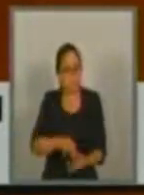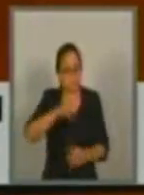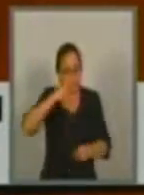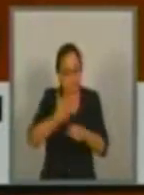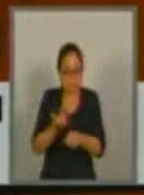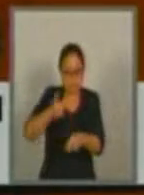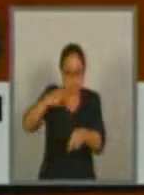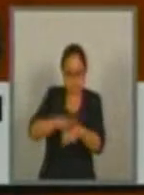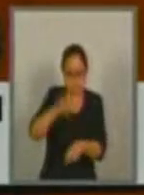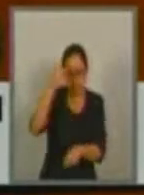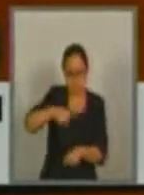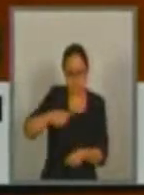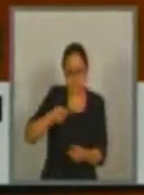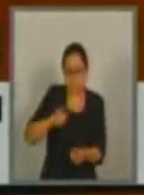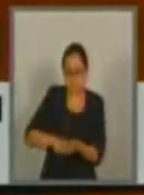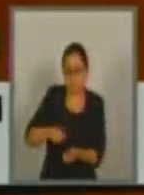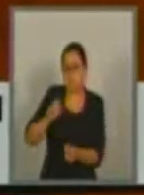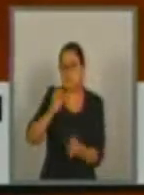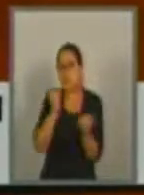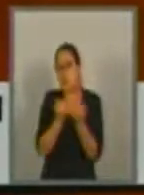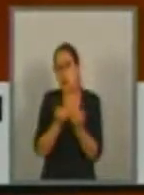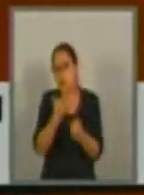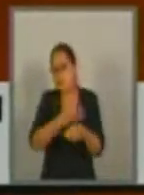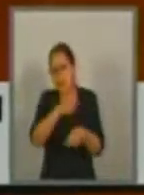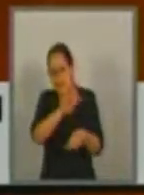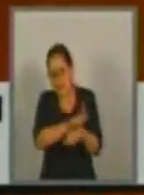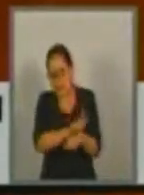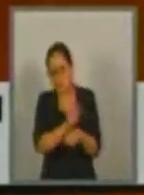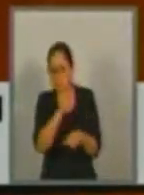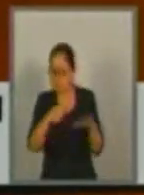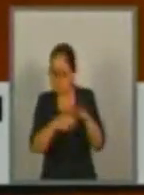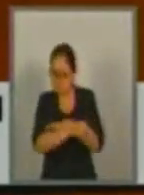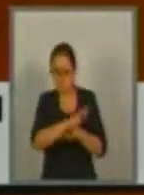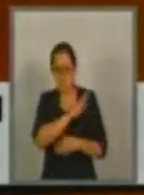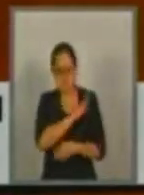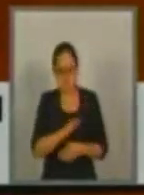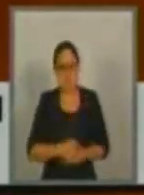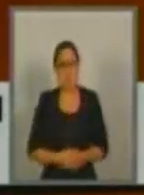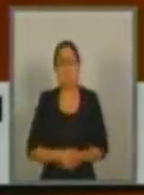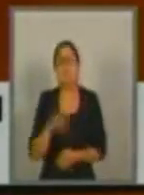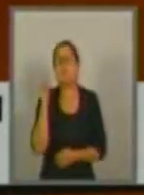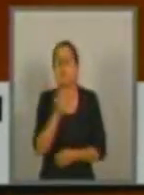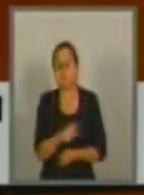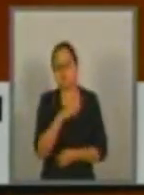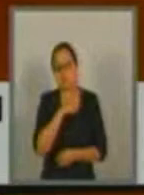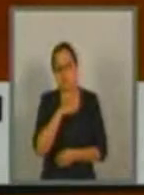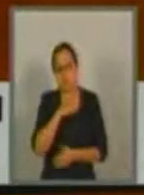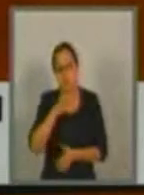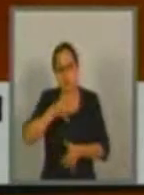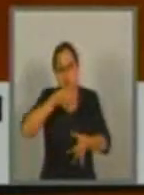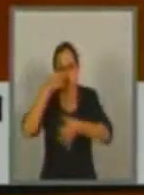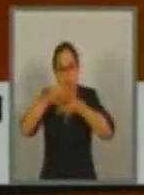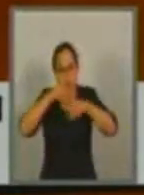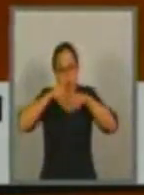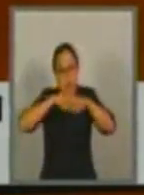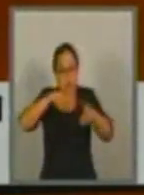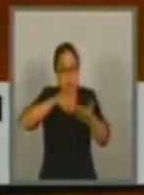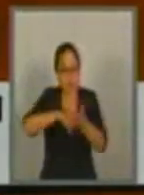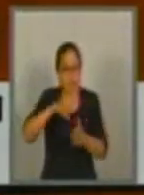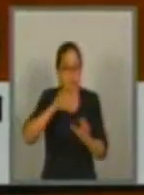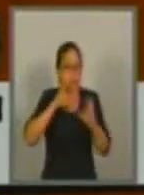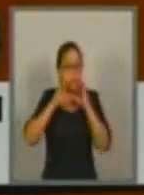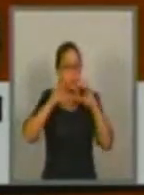responsabilidades administrativas y penales. Además, se prohibirá expresamente que las campañas de comunicación